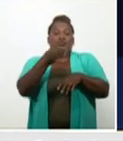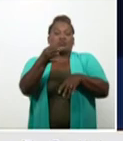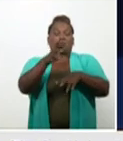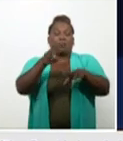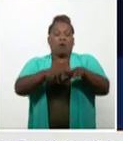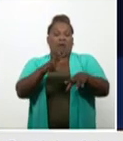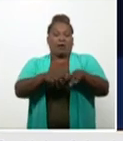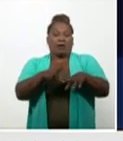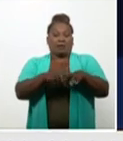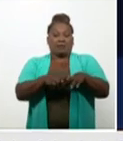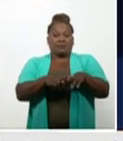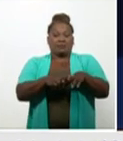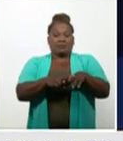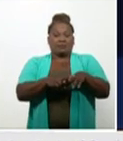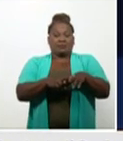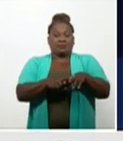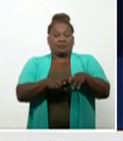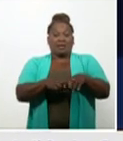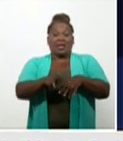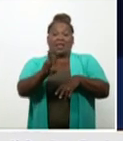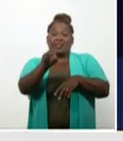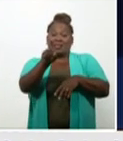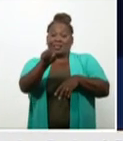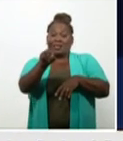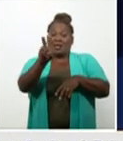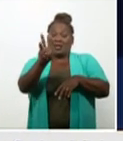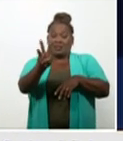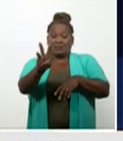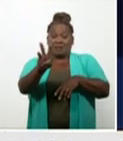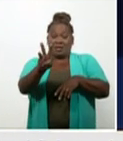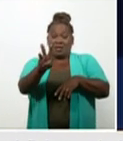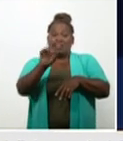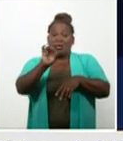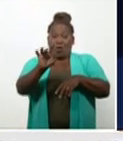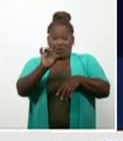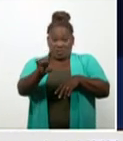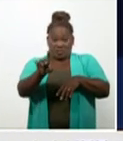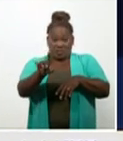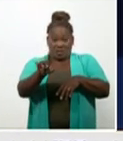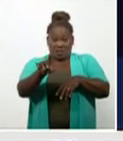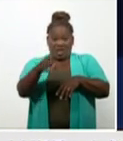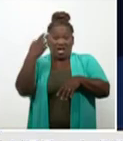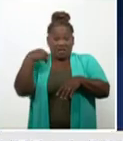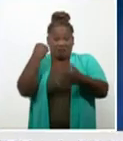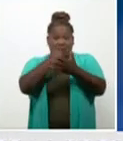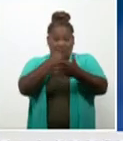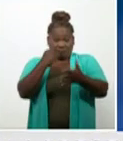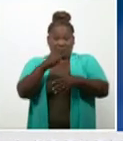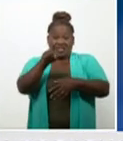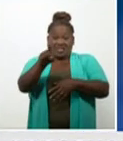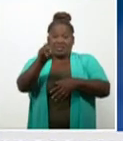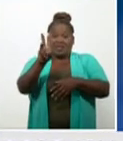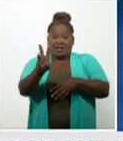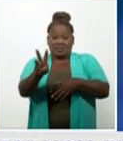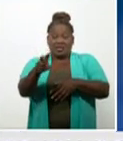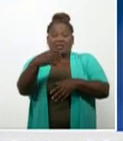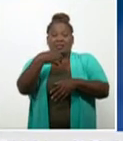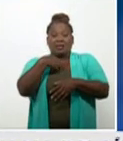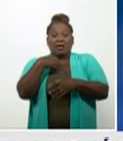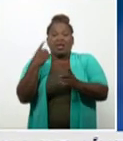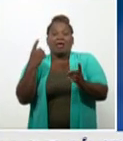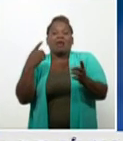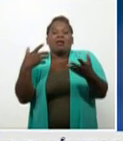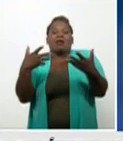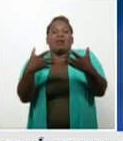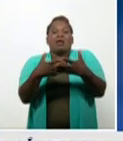que 13 de estos 15 casos confirmados tienen relación